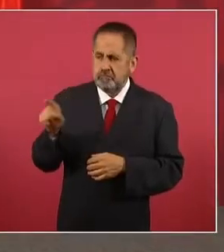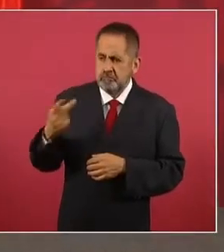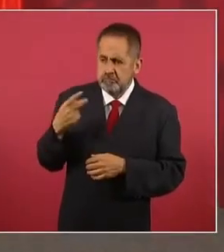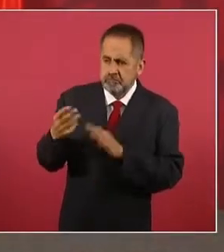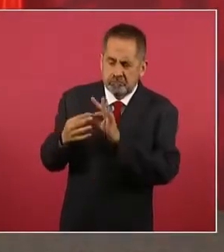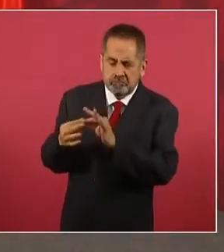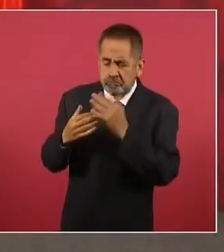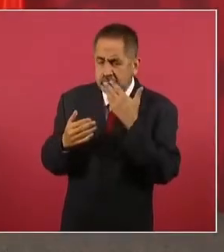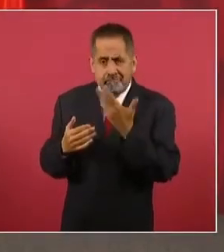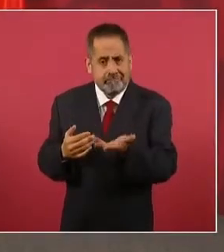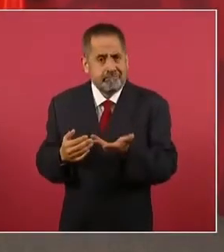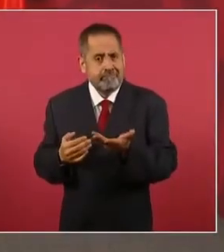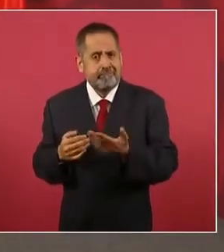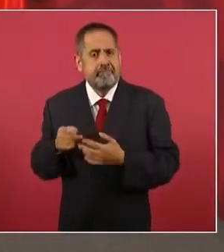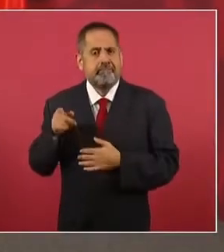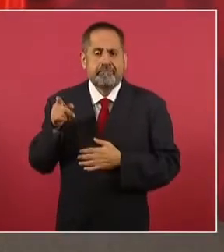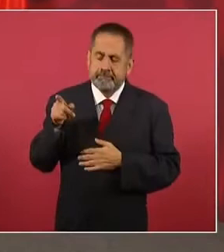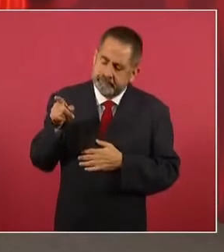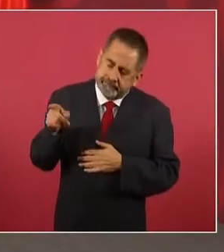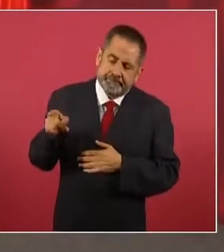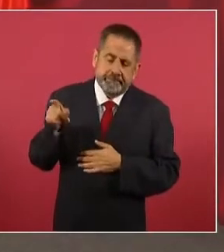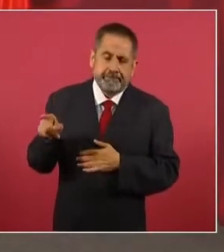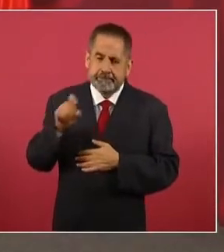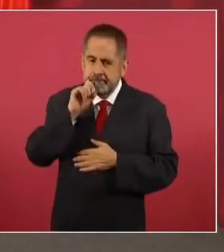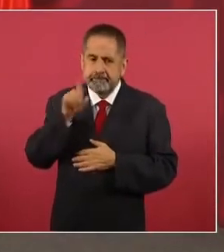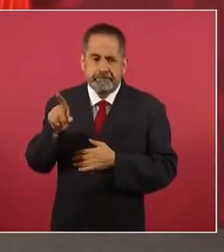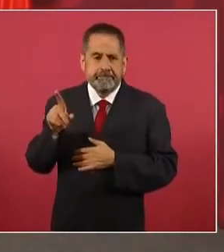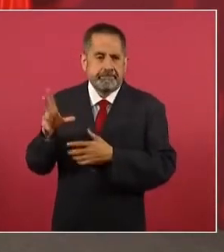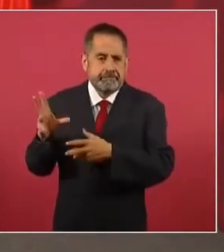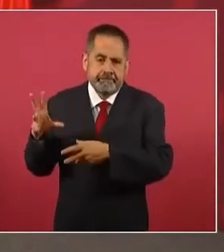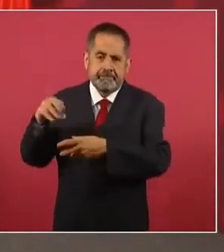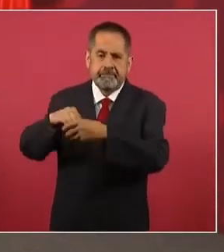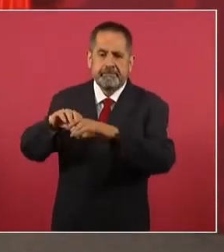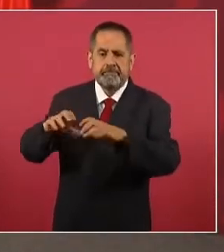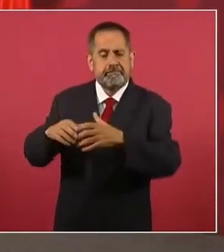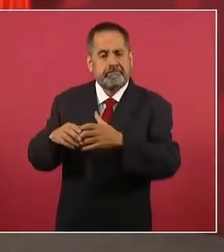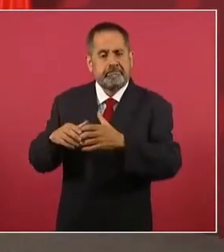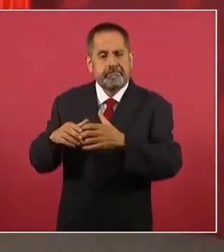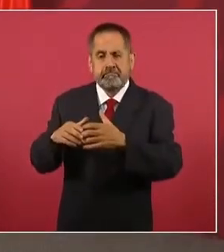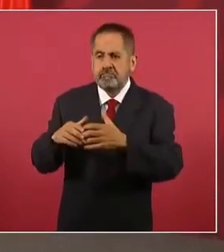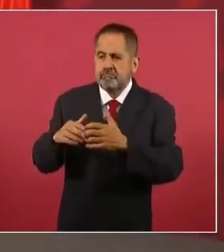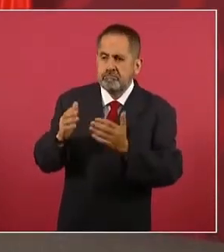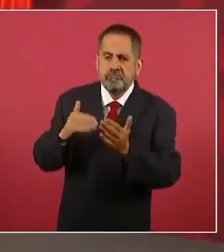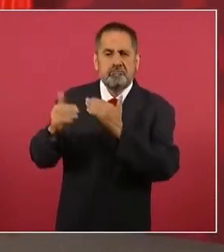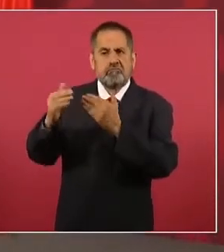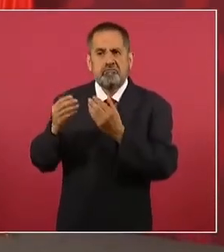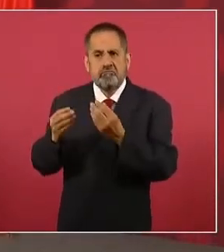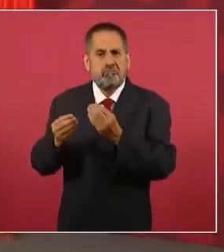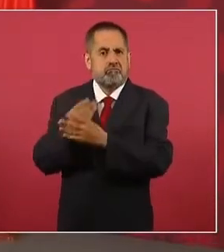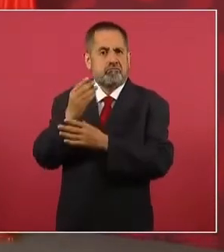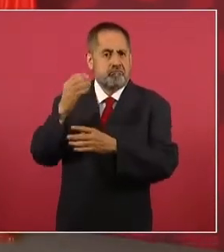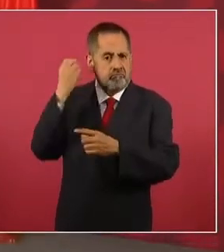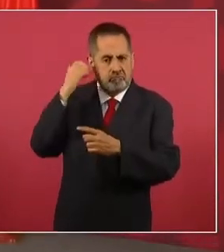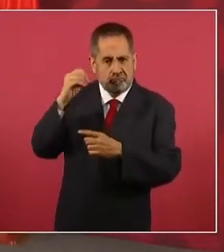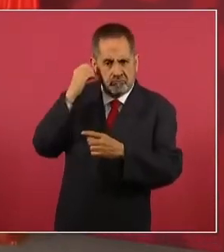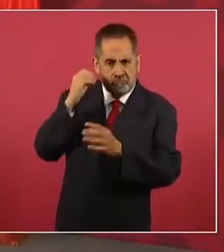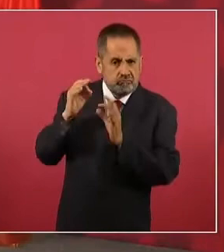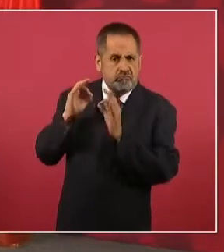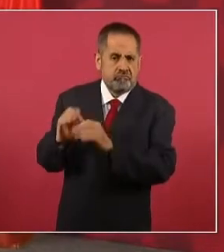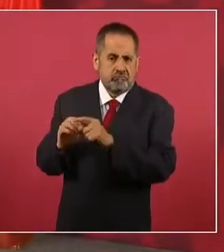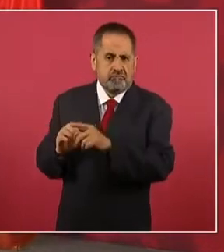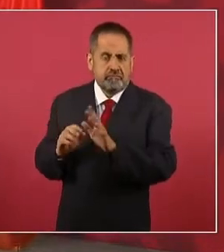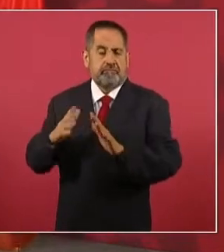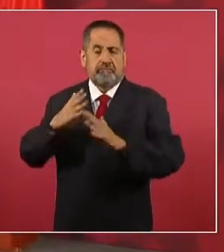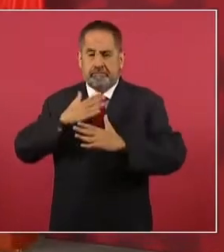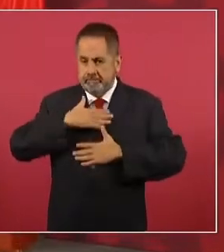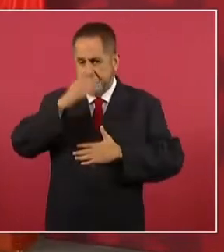Él es parte del desarrollo que se ha logrado en Oaxaca. Esa